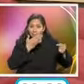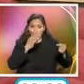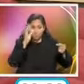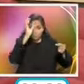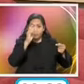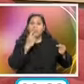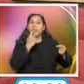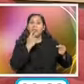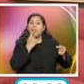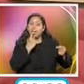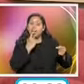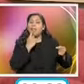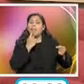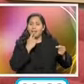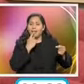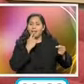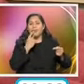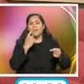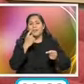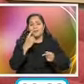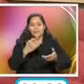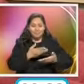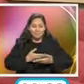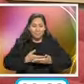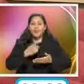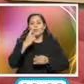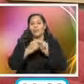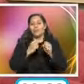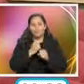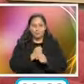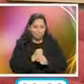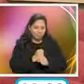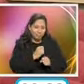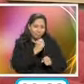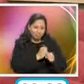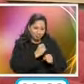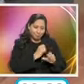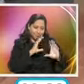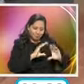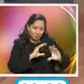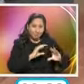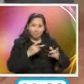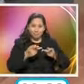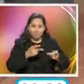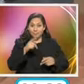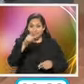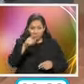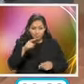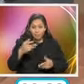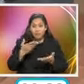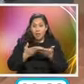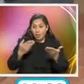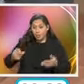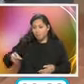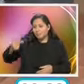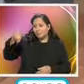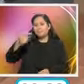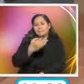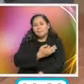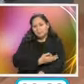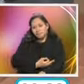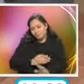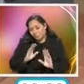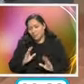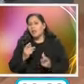paladar se formó en el primer año de vida. Entonces, imagínate, si ustedes están padeciendo de esto, bueno, vamos a dar algunos